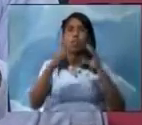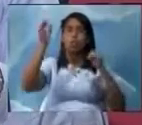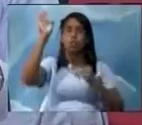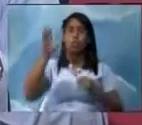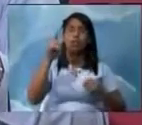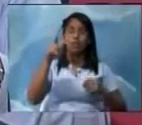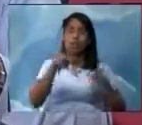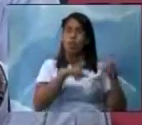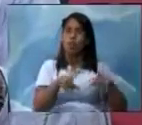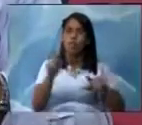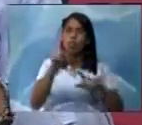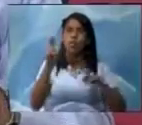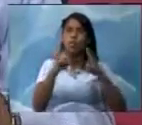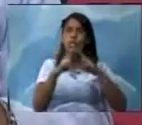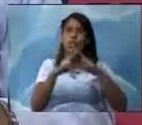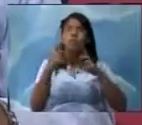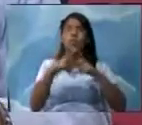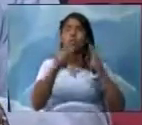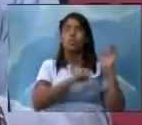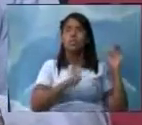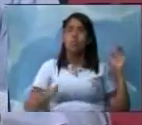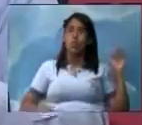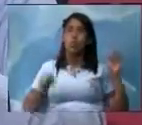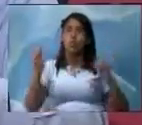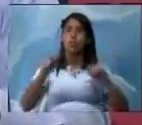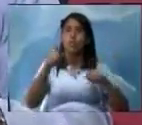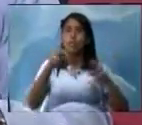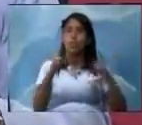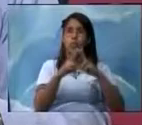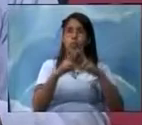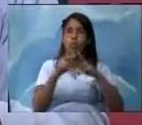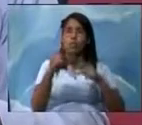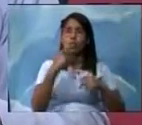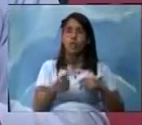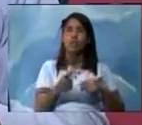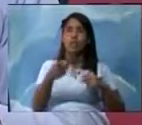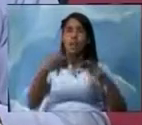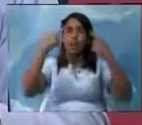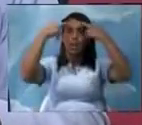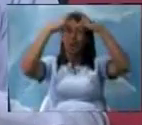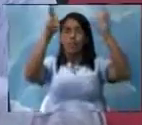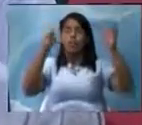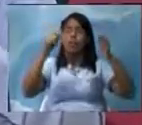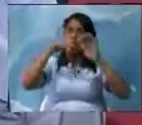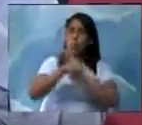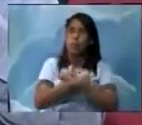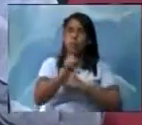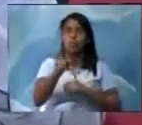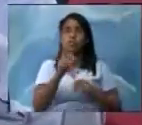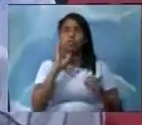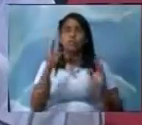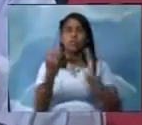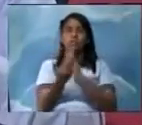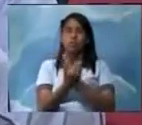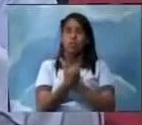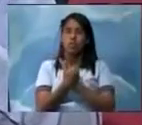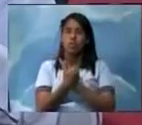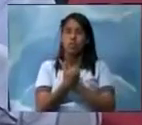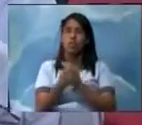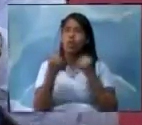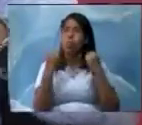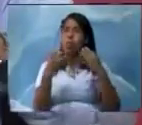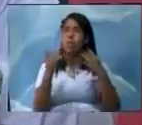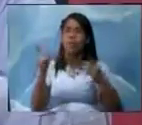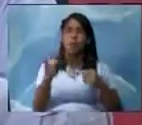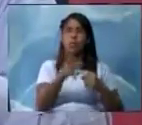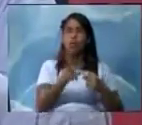estamos acá no te conoce pero el Señor te conoce y esto es lo que dice Daniel acá él revela lo profundo y lo escondido Cuántas